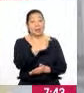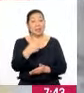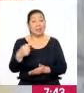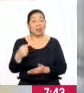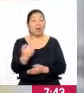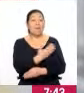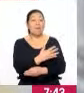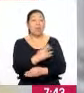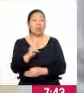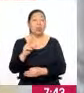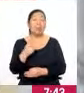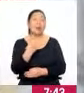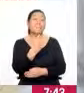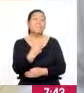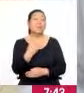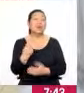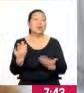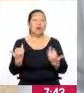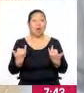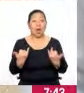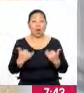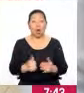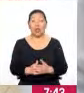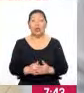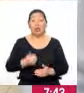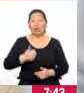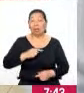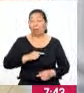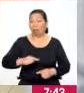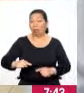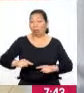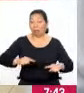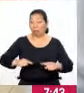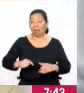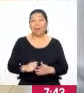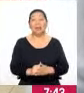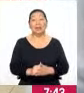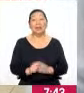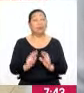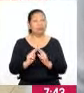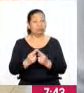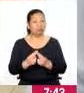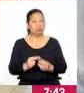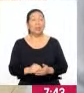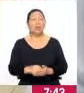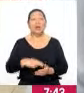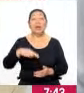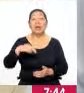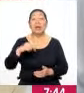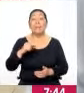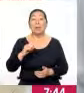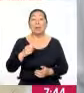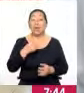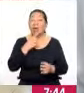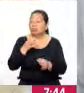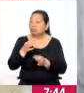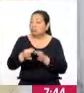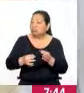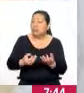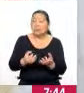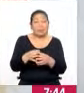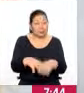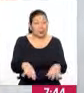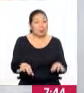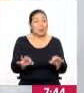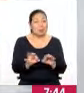Forestal 2022. Yo me encuentro en estos momentos con el gerente de esta unidad, con el ingeniero Marcial Peso, y nos va a dar a conocer acerca de la